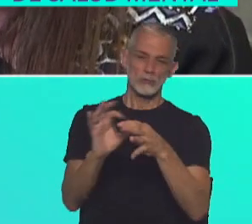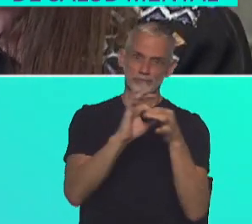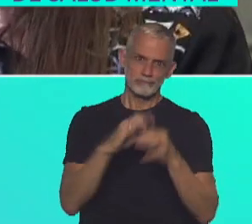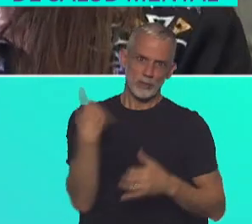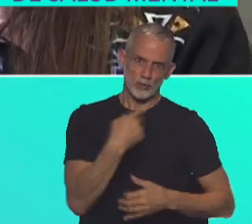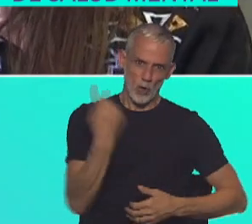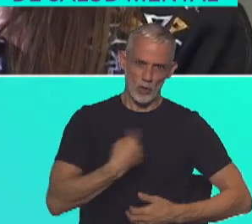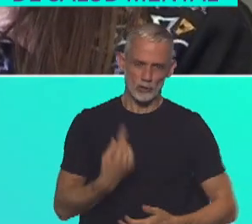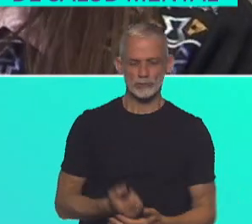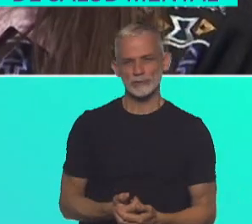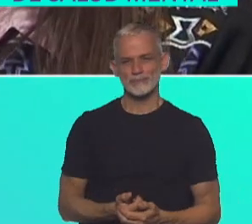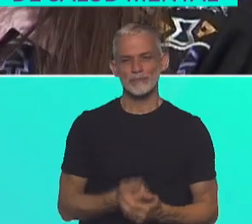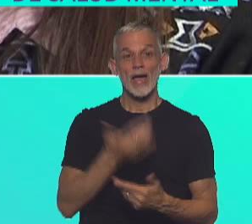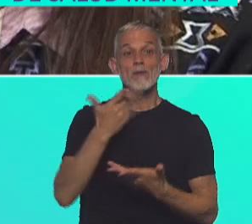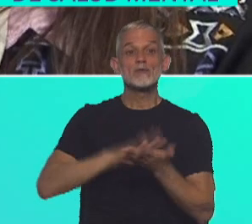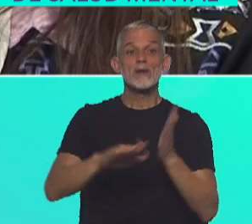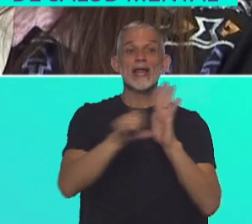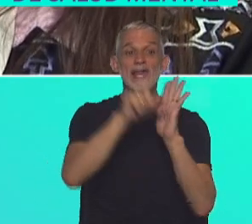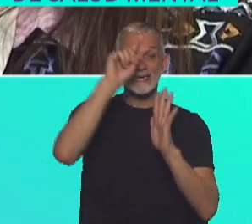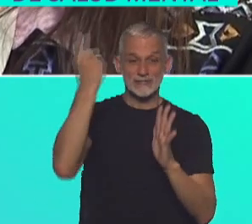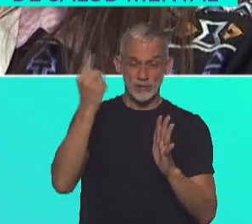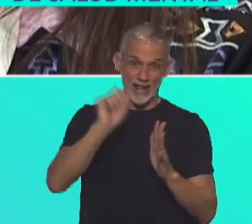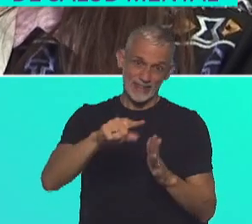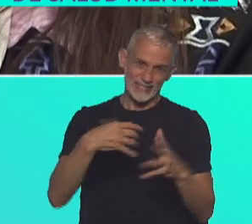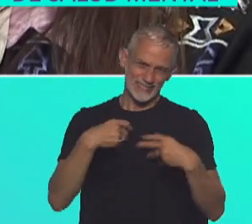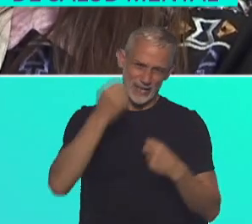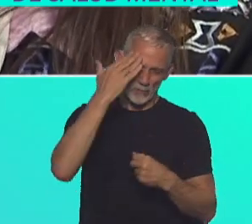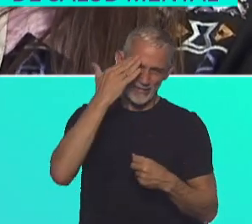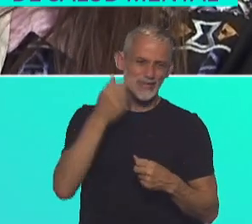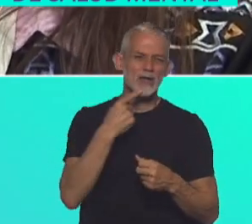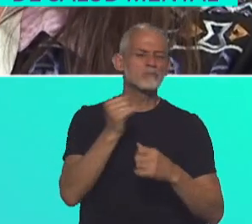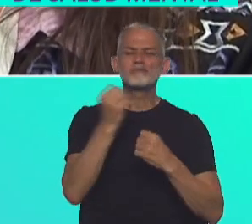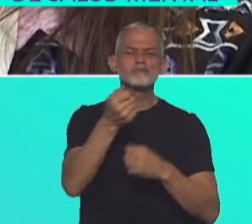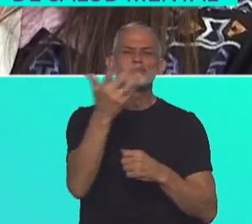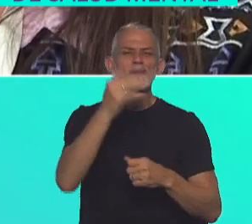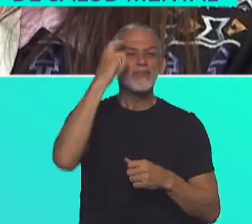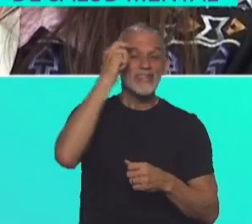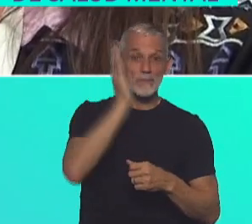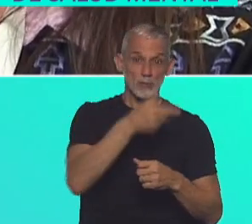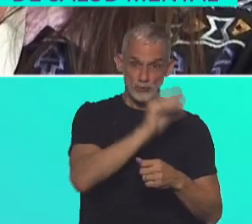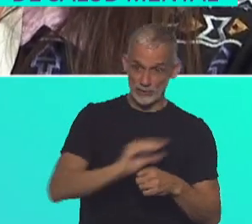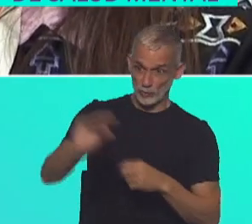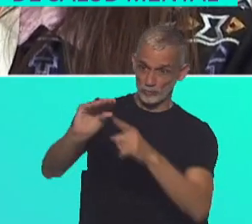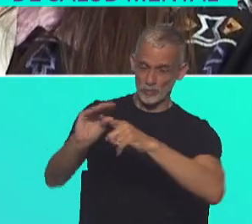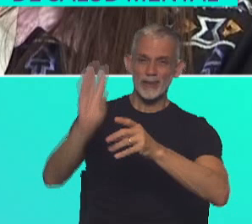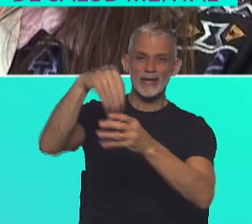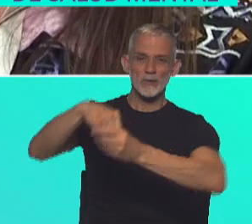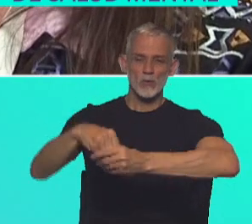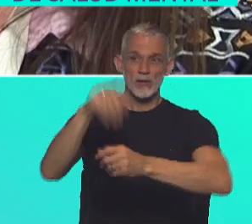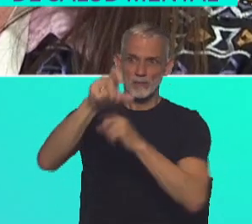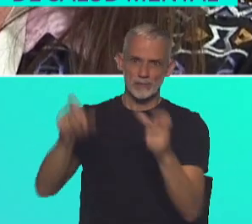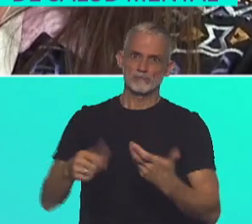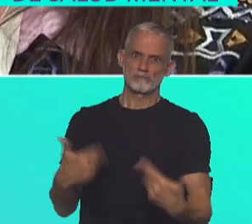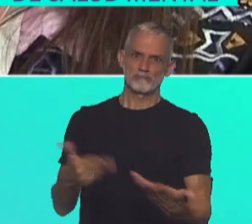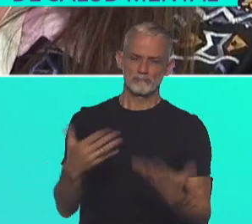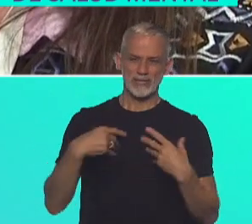todas. Hablamos de una ley nacional de salud mental que habla de un 10% del presupuesto para incluir con